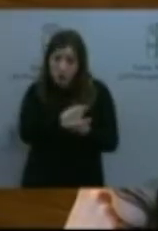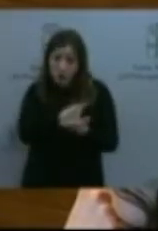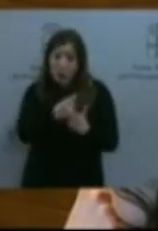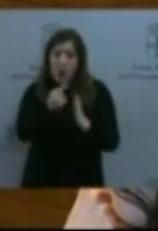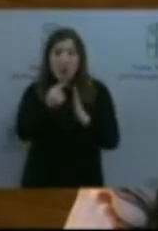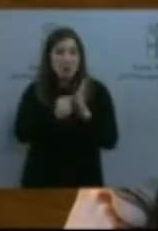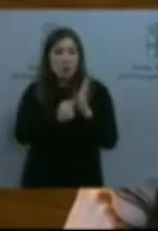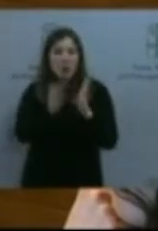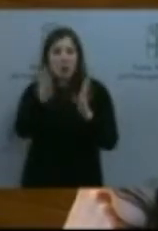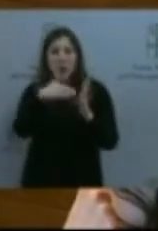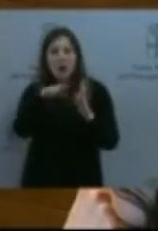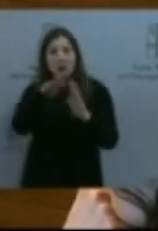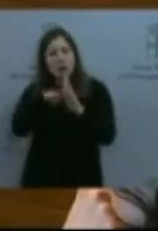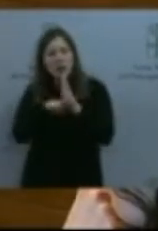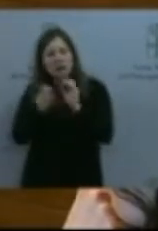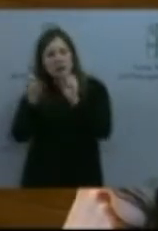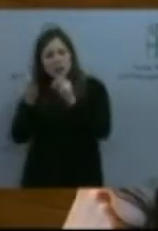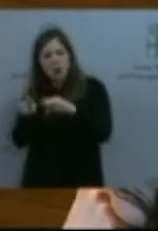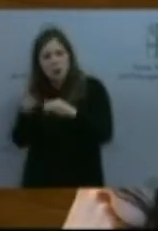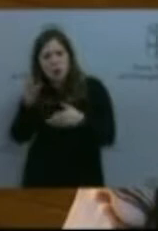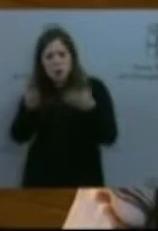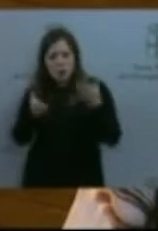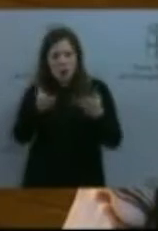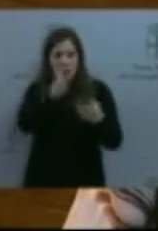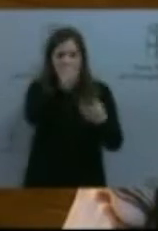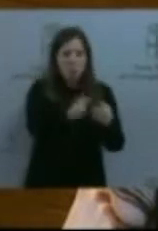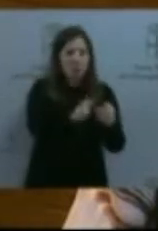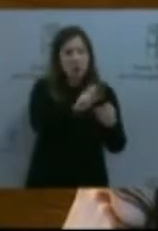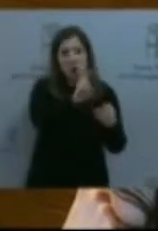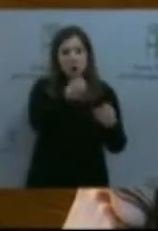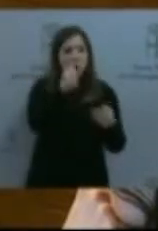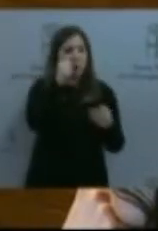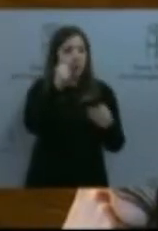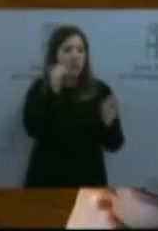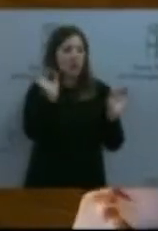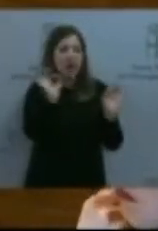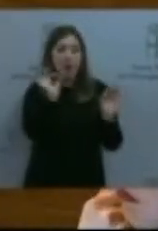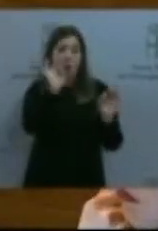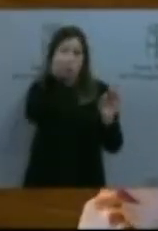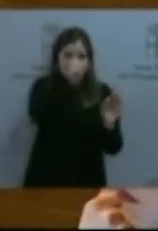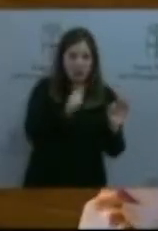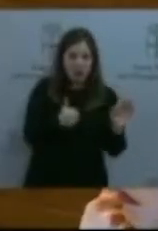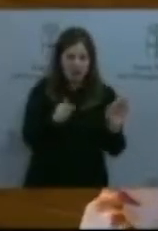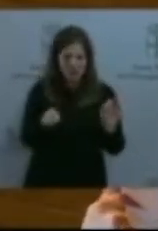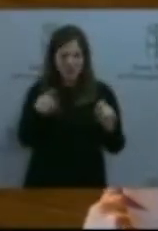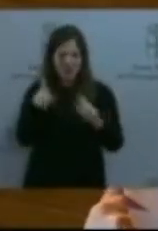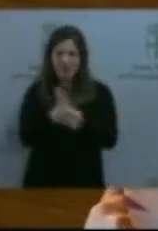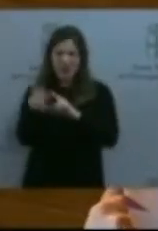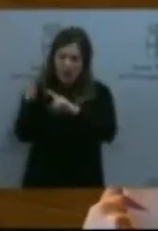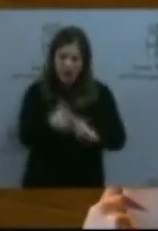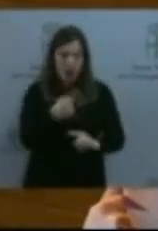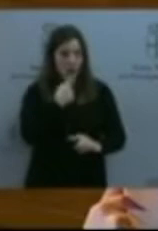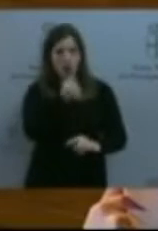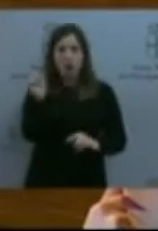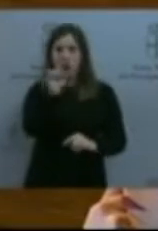persona que no ha sido madre o que un varón. Con lo cual ahí hay una situación de discriminación. Y no me niegue con la cabeza, le voy a negar con la cabeza si han sido condenados judicialmente